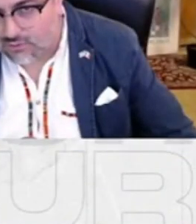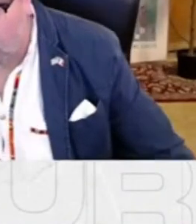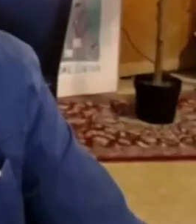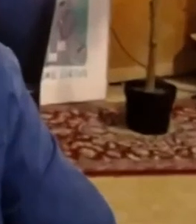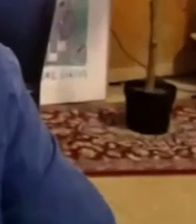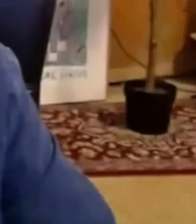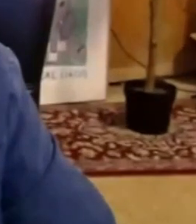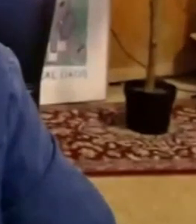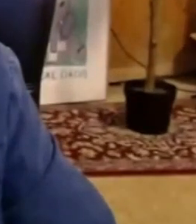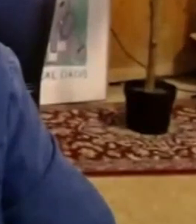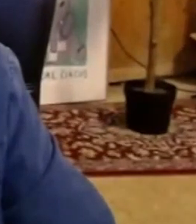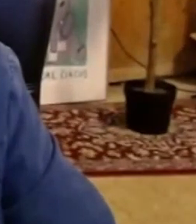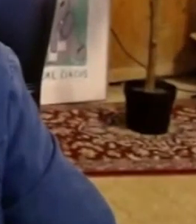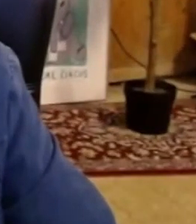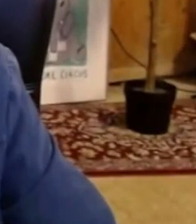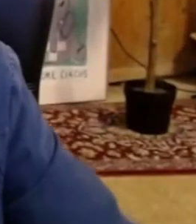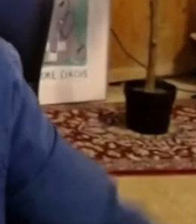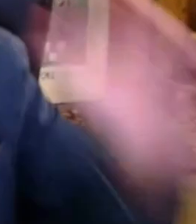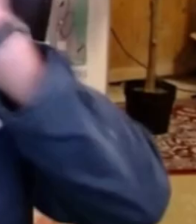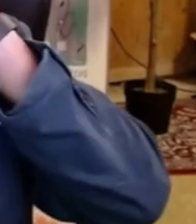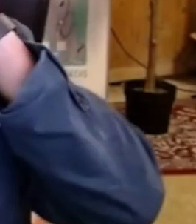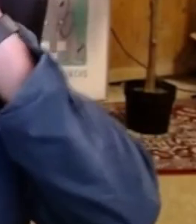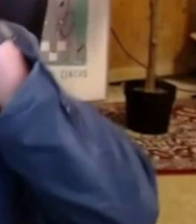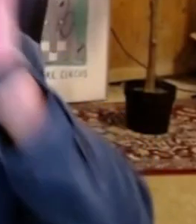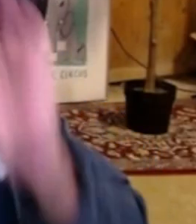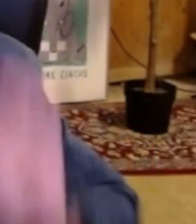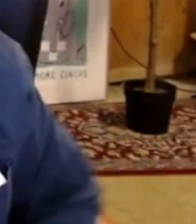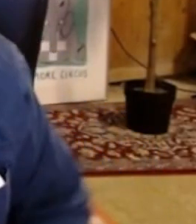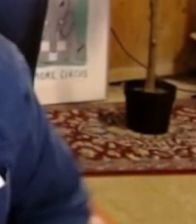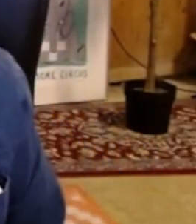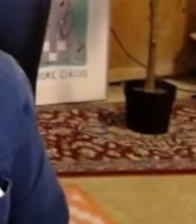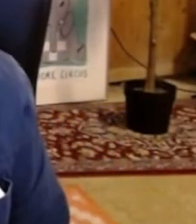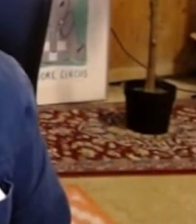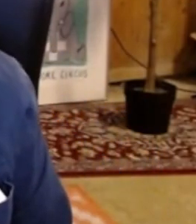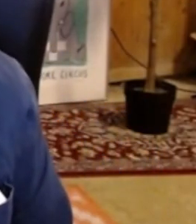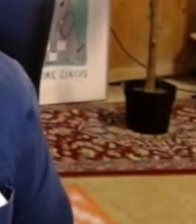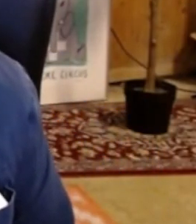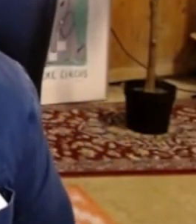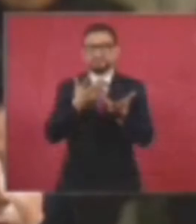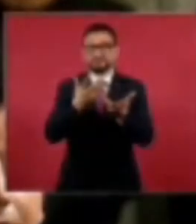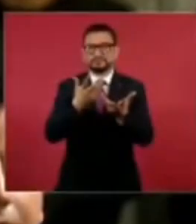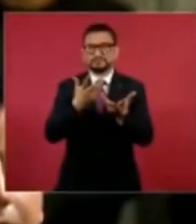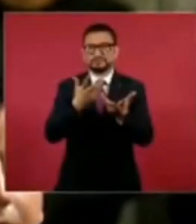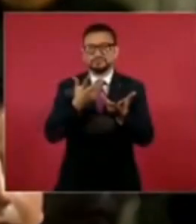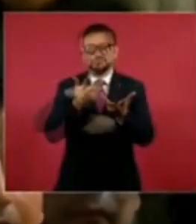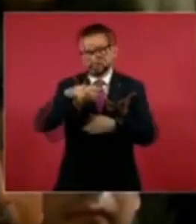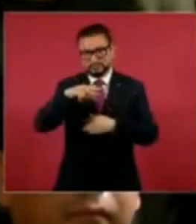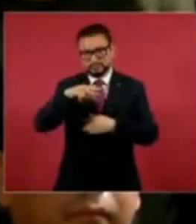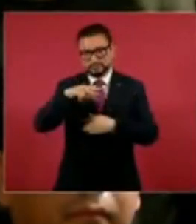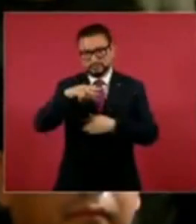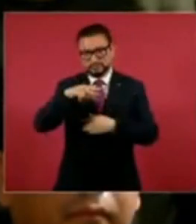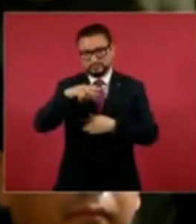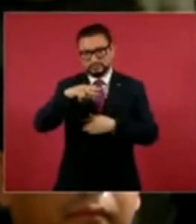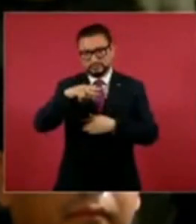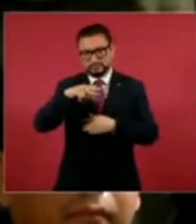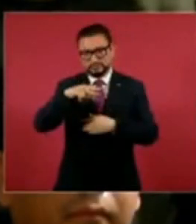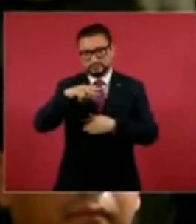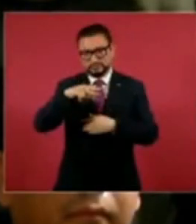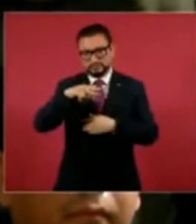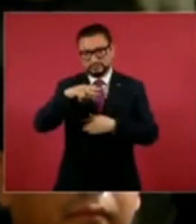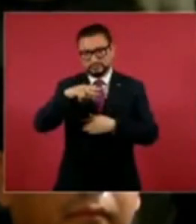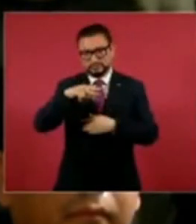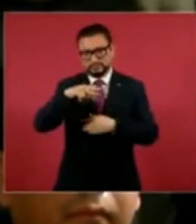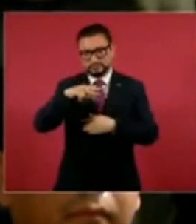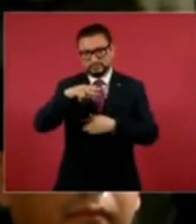Nancy Flores y a Contralínea, comenta que nuestra colega pues ha sido muy destacada en el periodismo de investigación, pues mientras la mayoría de los